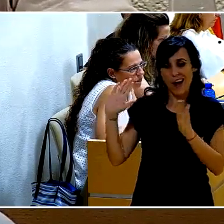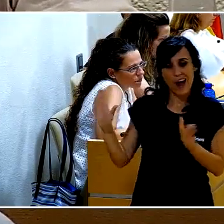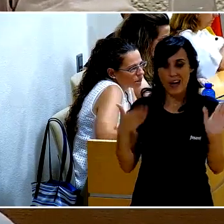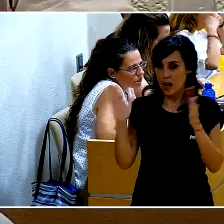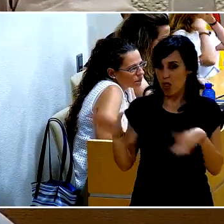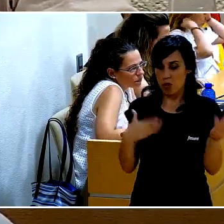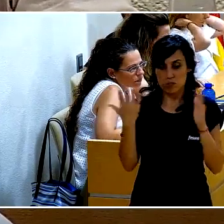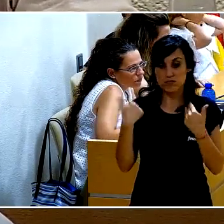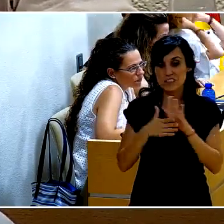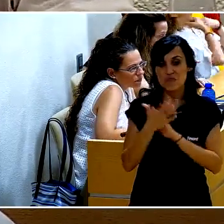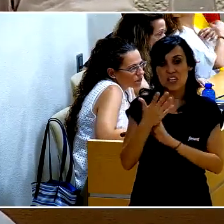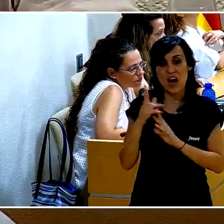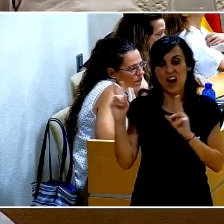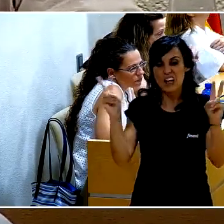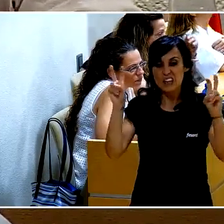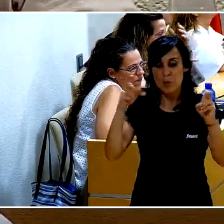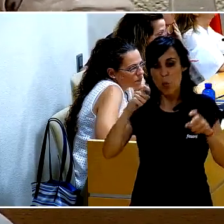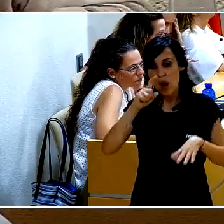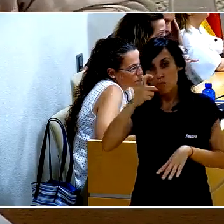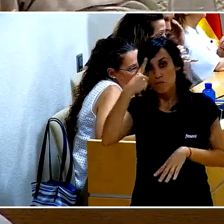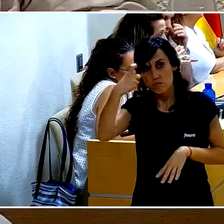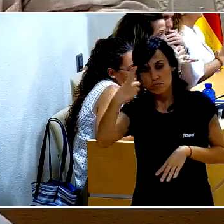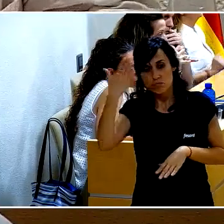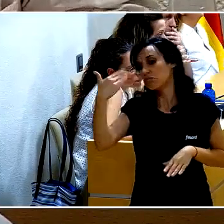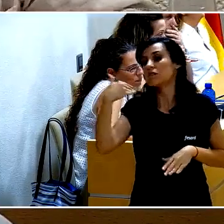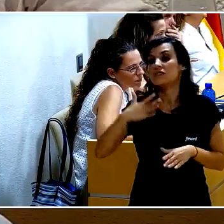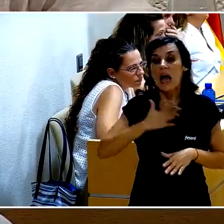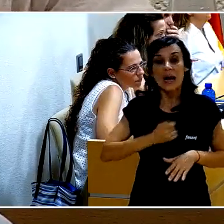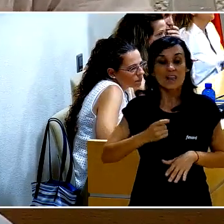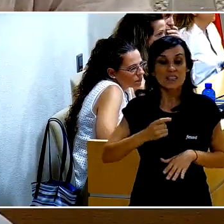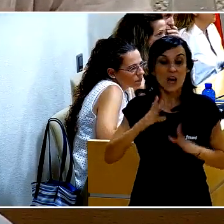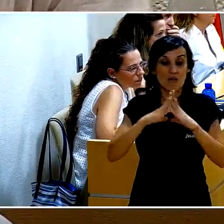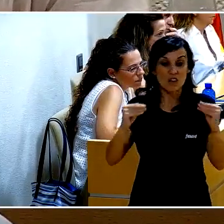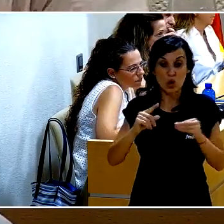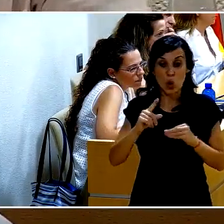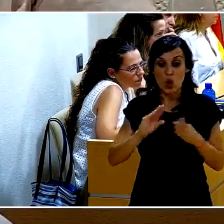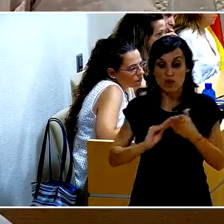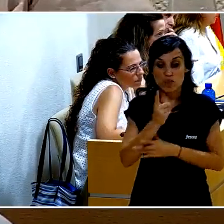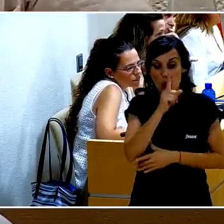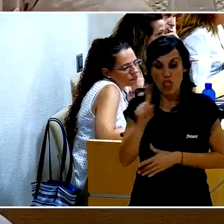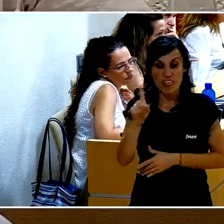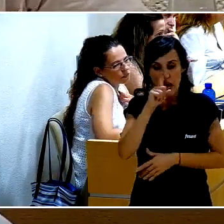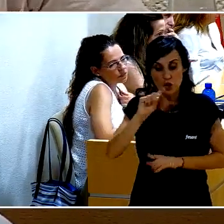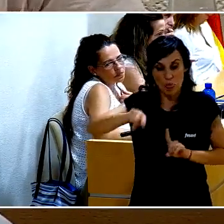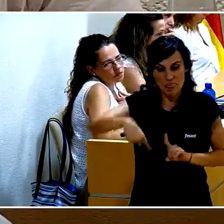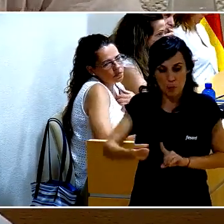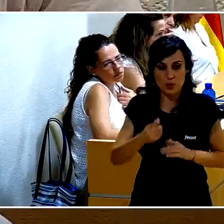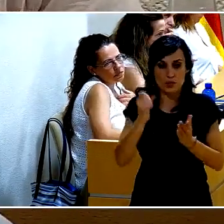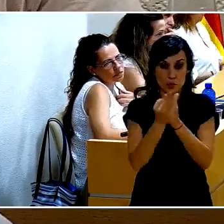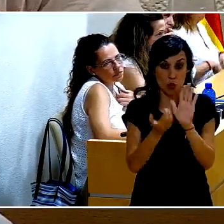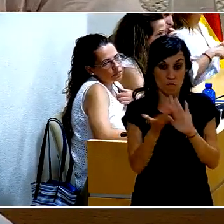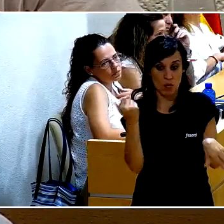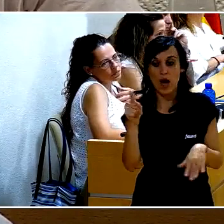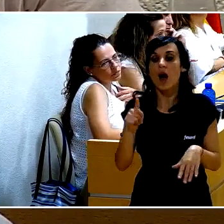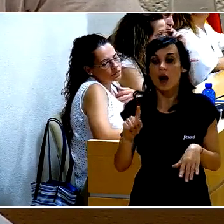más incidentes revanchistas que los que la alcaldesa de la Vall d'Uixó, nacida 11 años después de que se retirasen los símbolos,